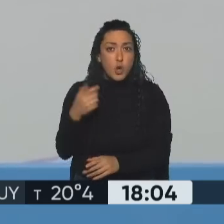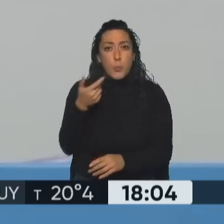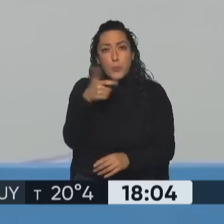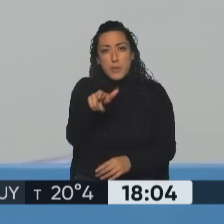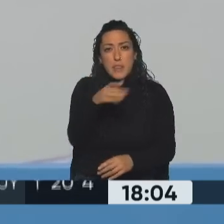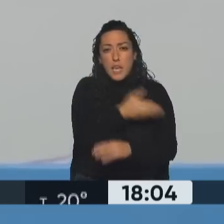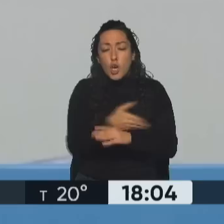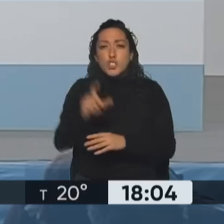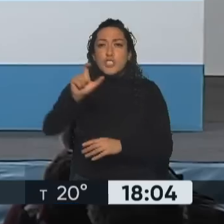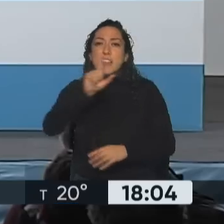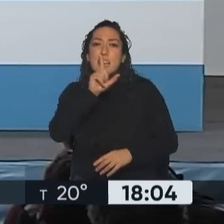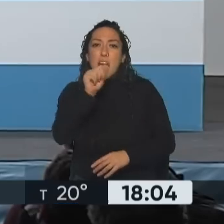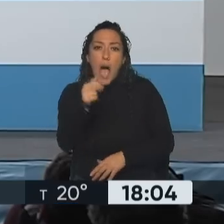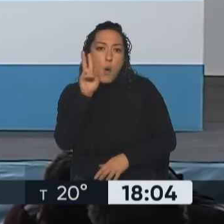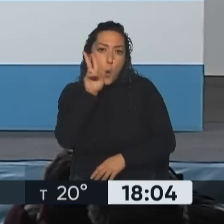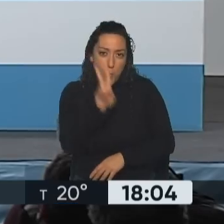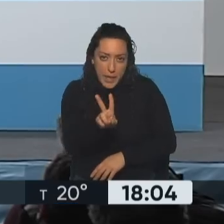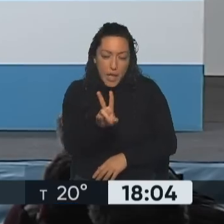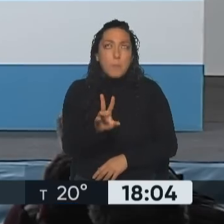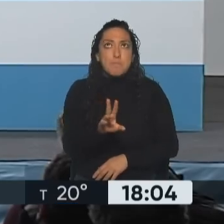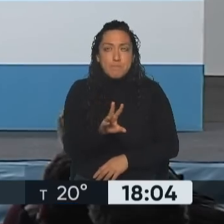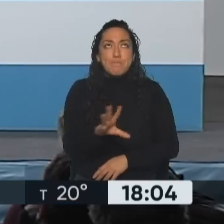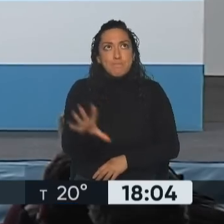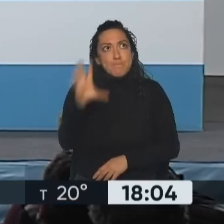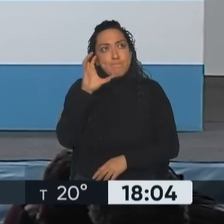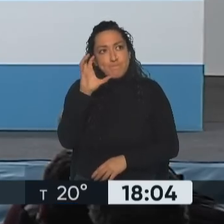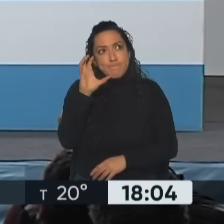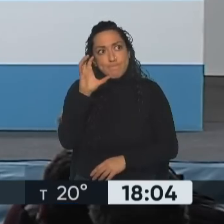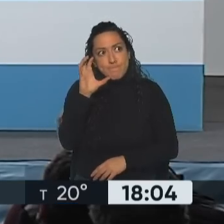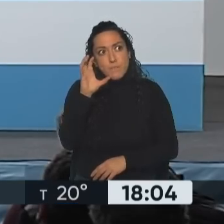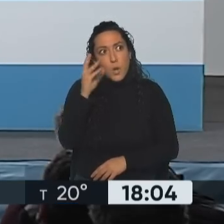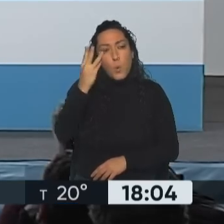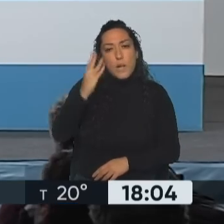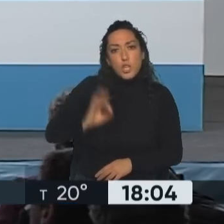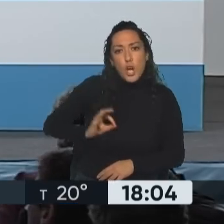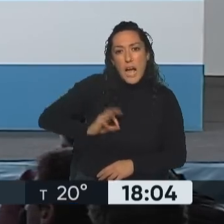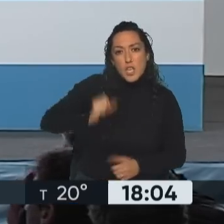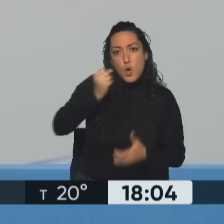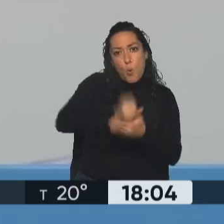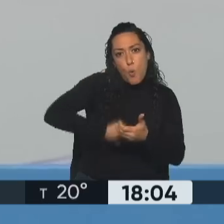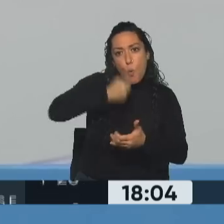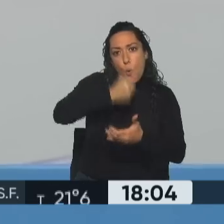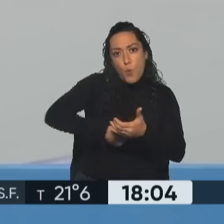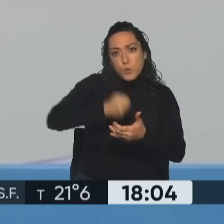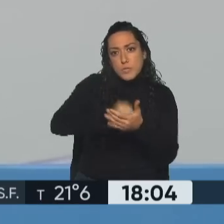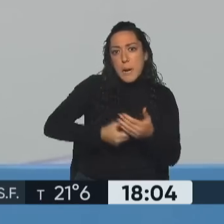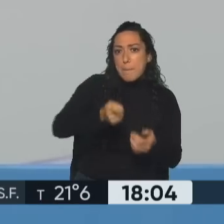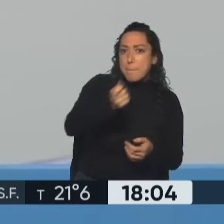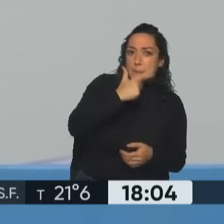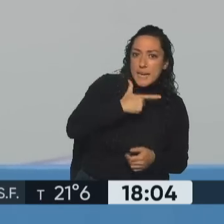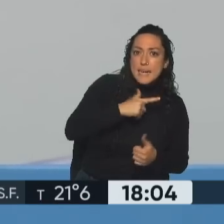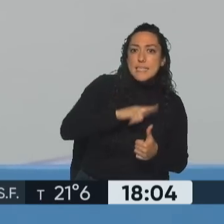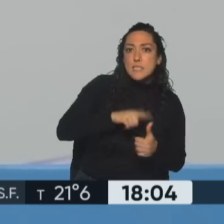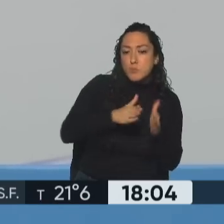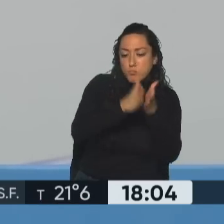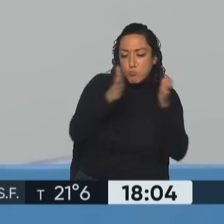la CTA recordando lo que fueron los 4 años de lucha, ¿no? Macrismo.